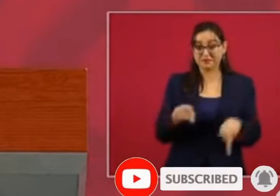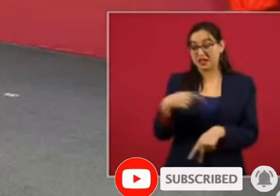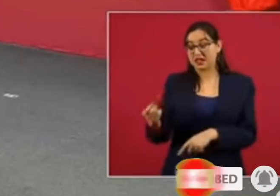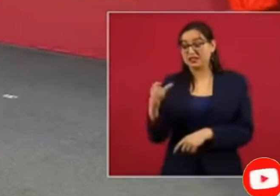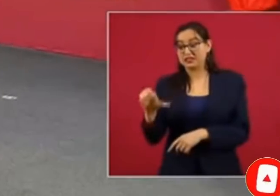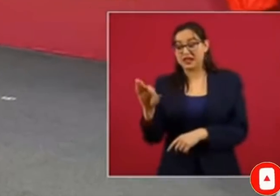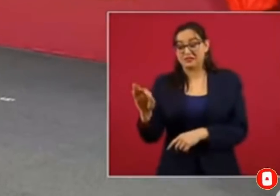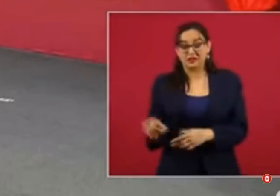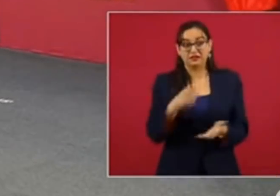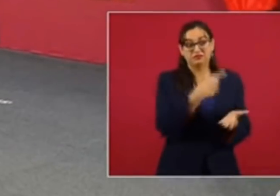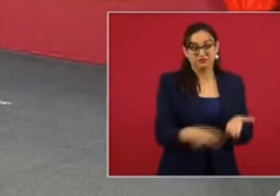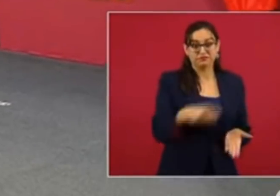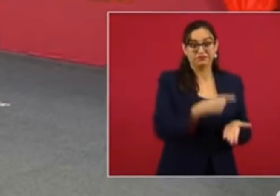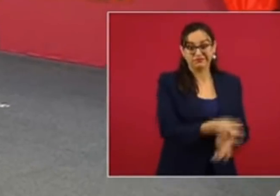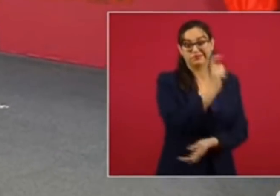Federal de Electricidad.